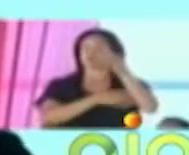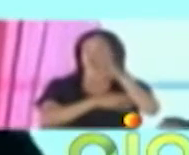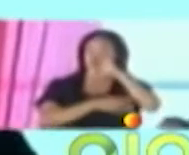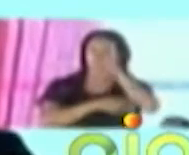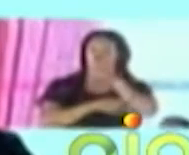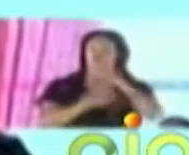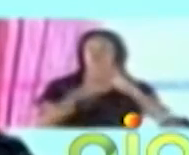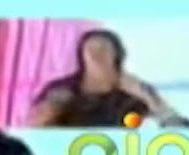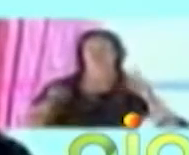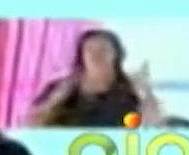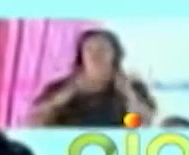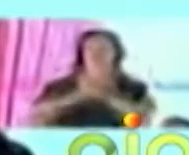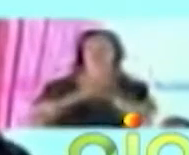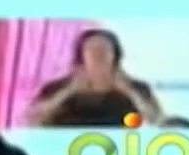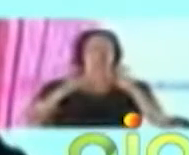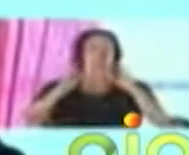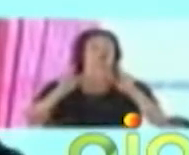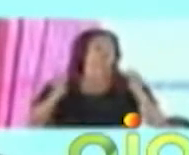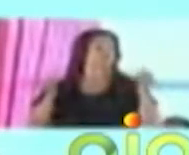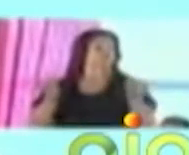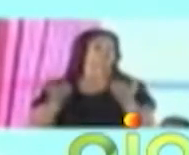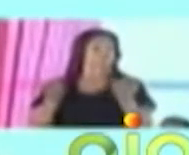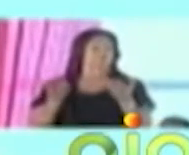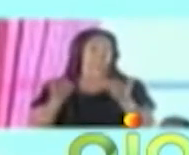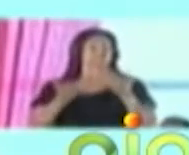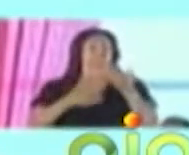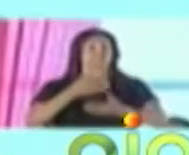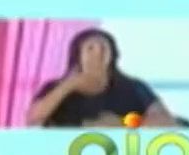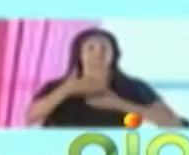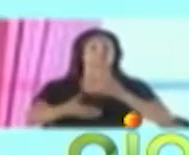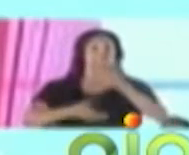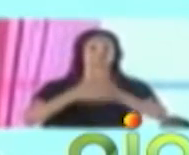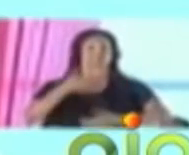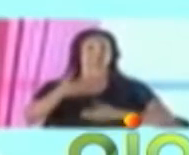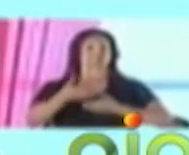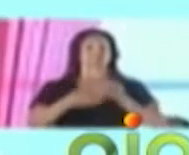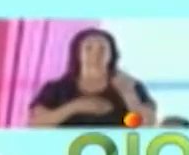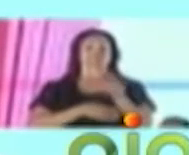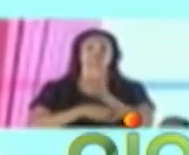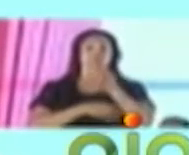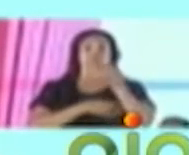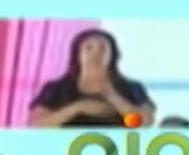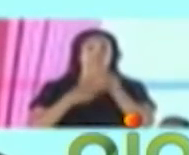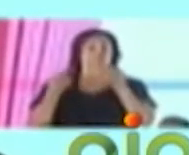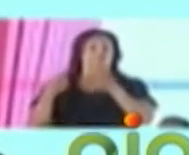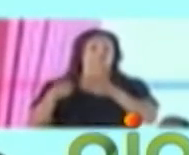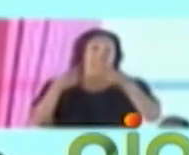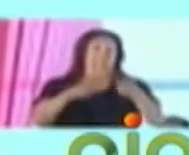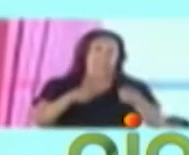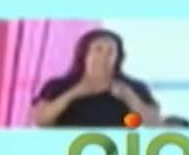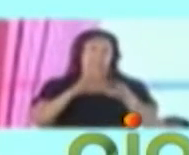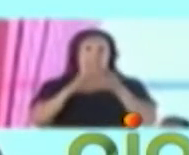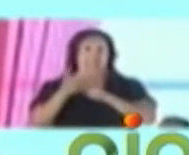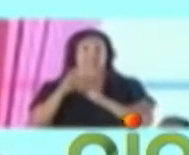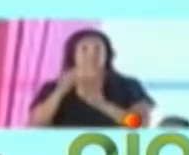liceo técnico que le permita a muchos de estos estudiantes que van a